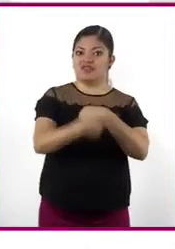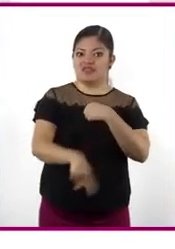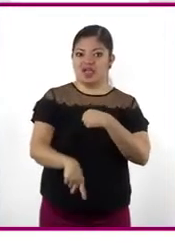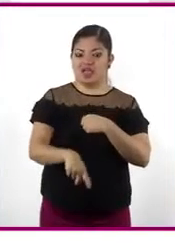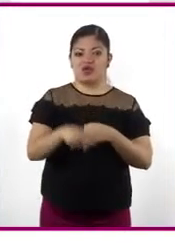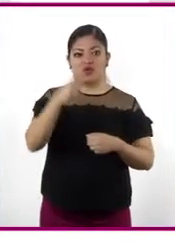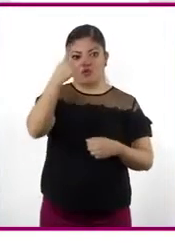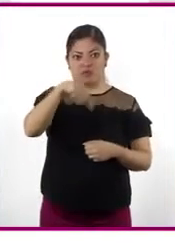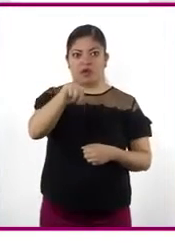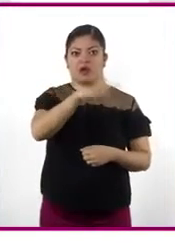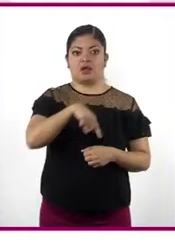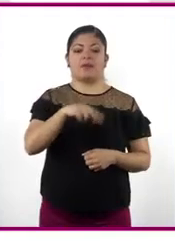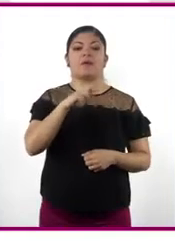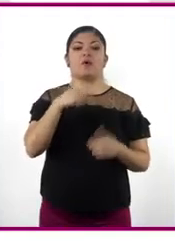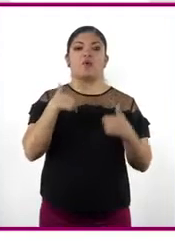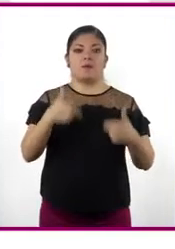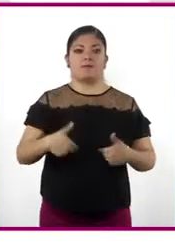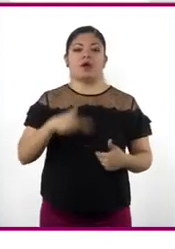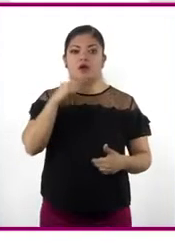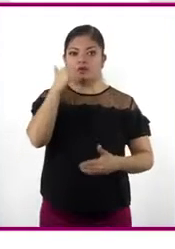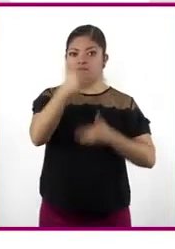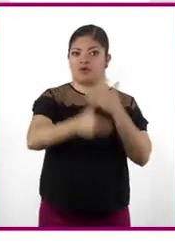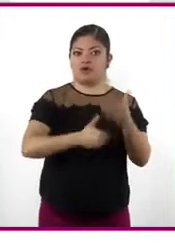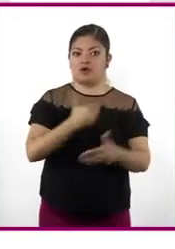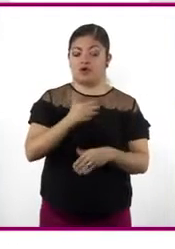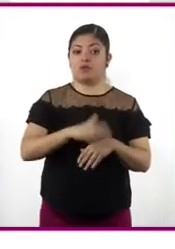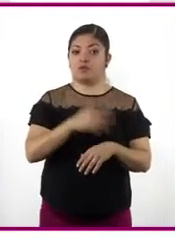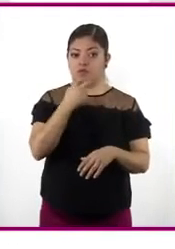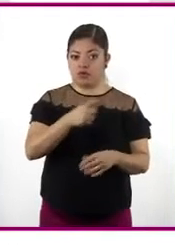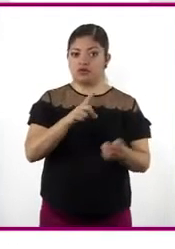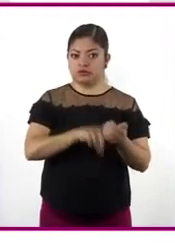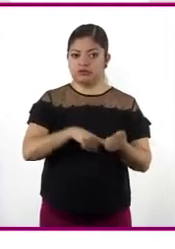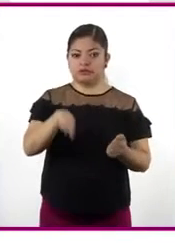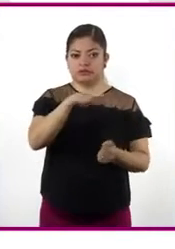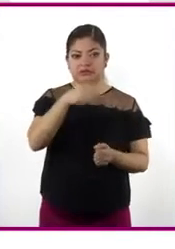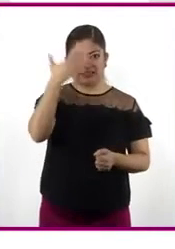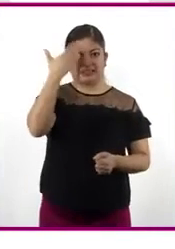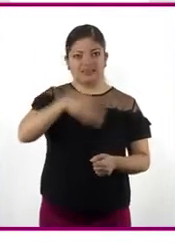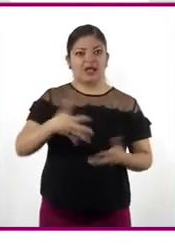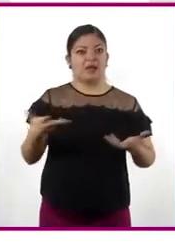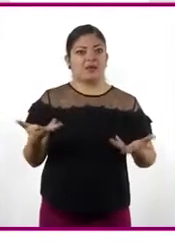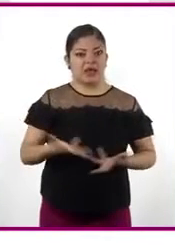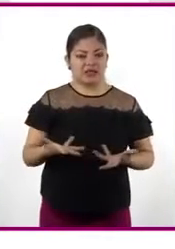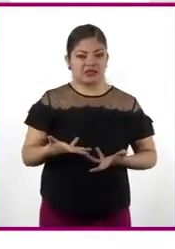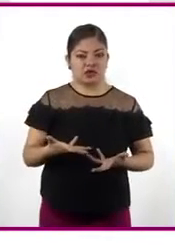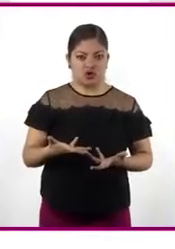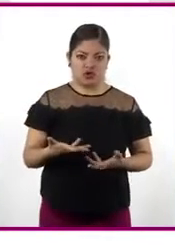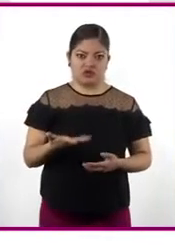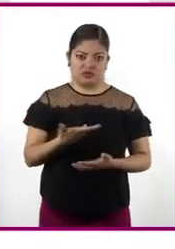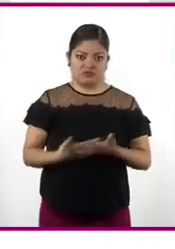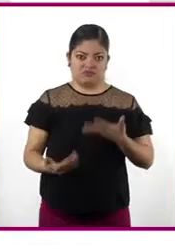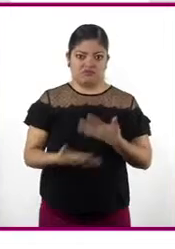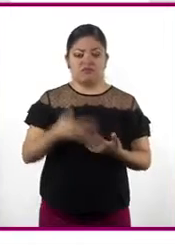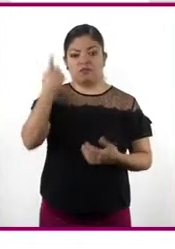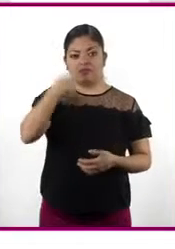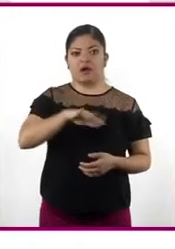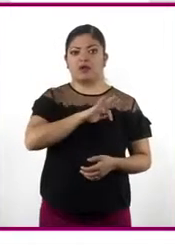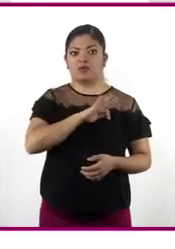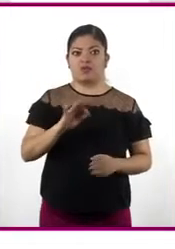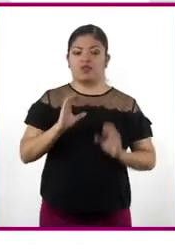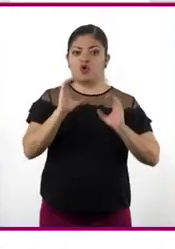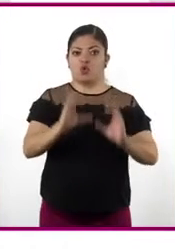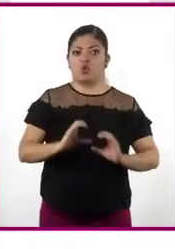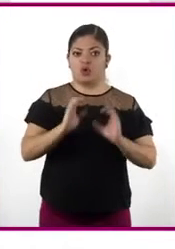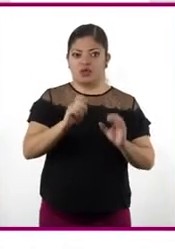comprometen el futuro de la humanidad. Y de esta manera identificar las acciones que podemos llevar a cabo para preservar